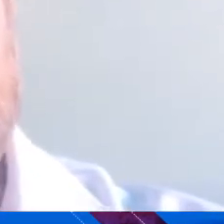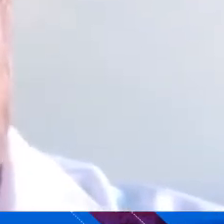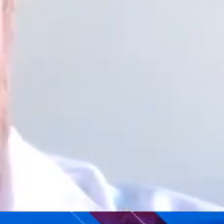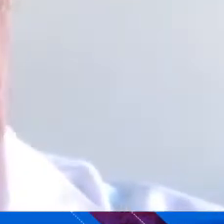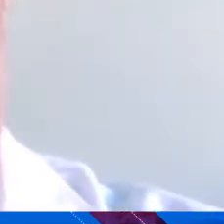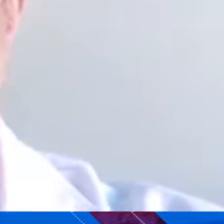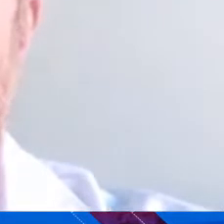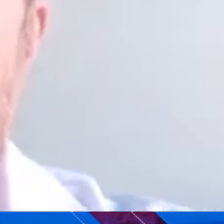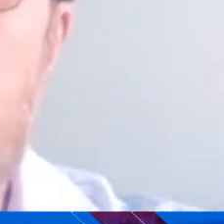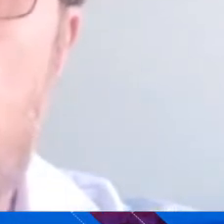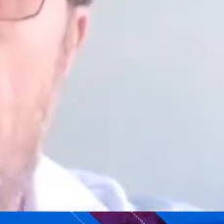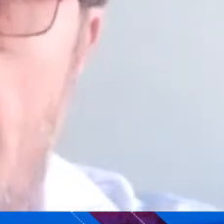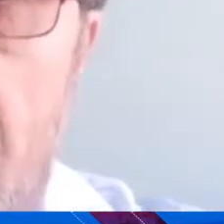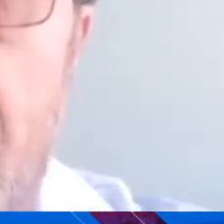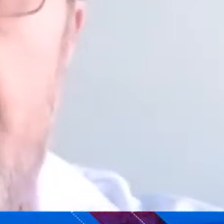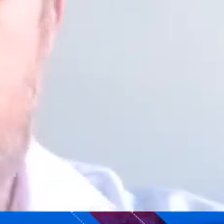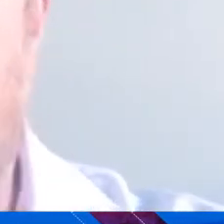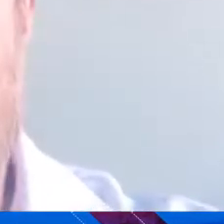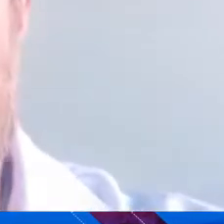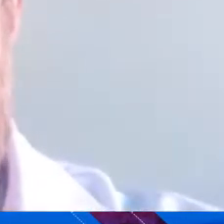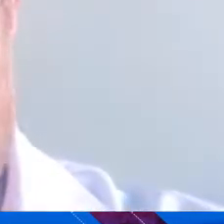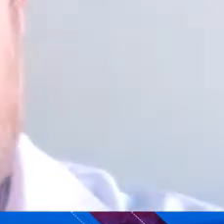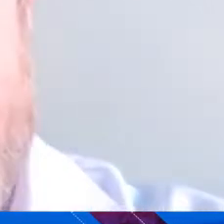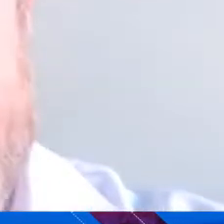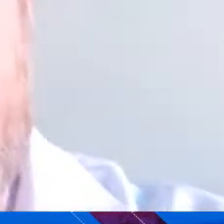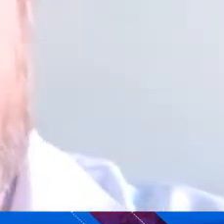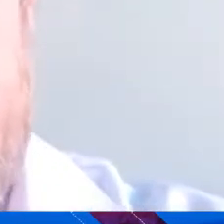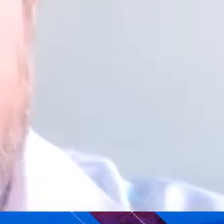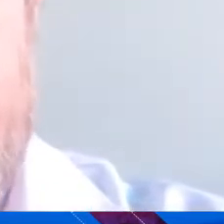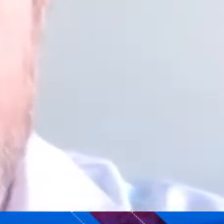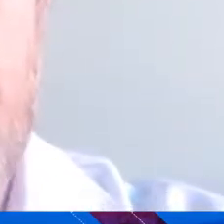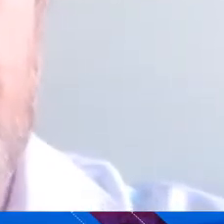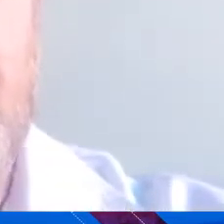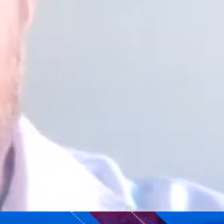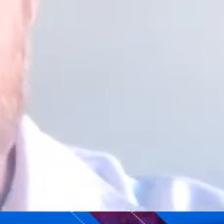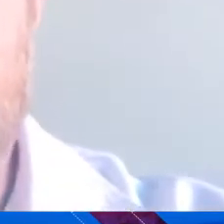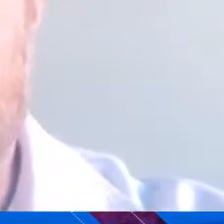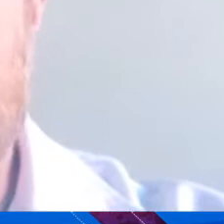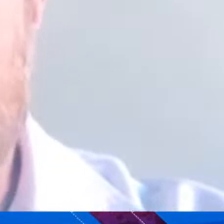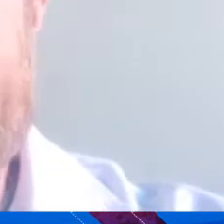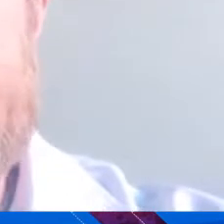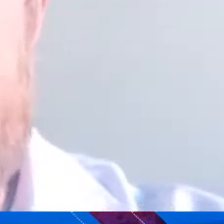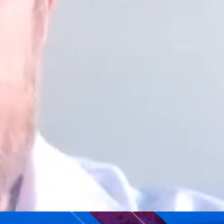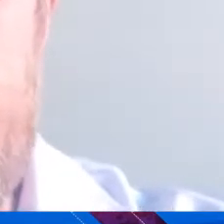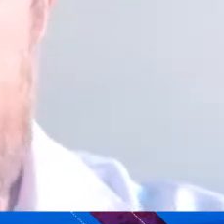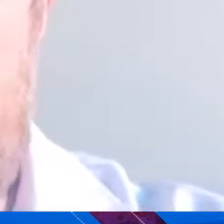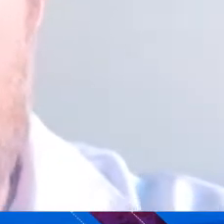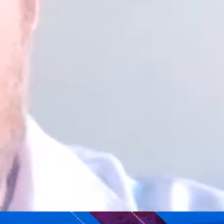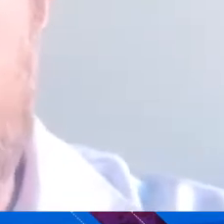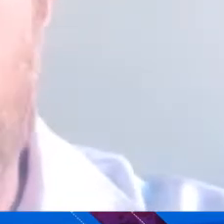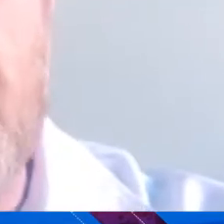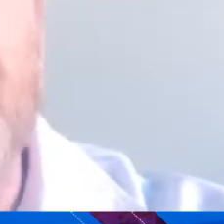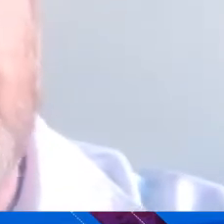ya hace tiempo. O sea, no es que nosotros ahora se nos ocurrió visibilizar a las ratas y en una crisis de